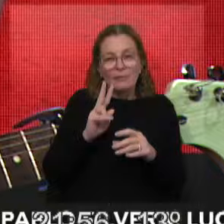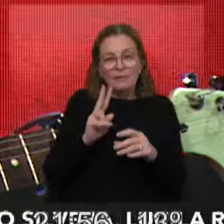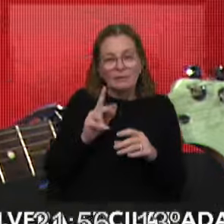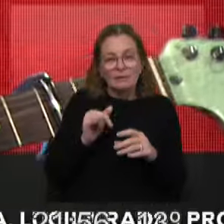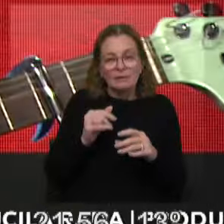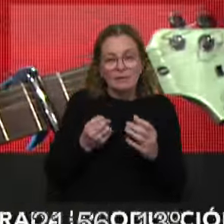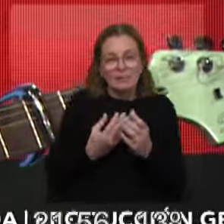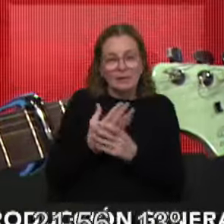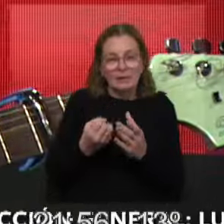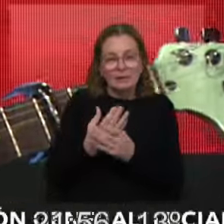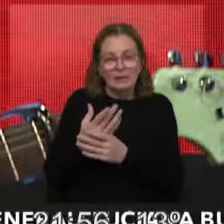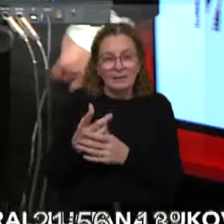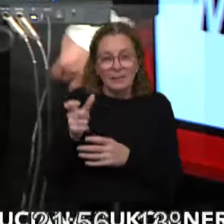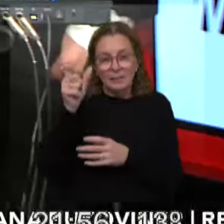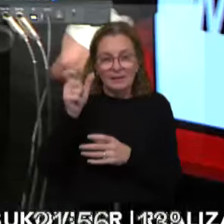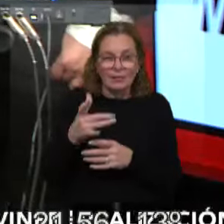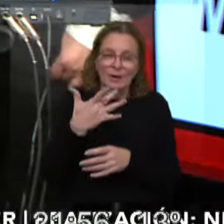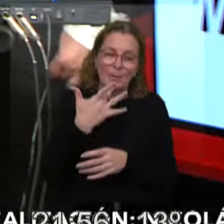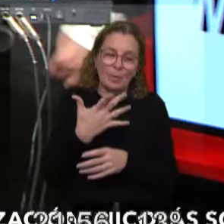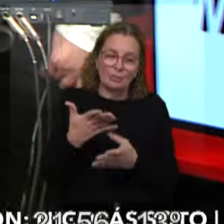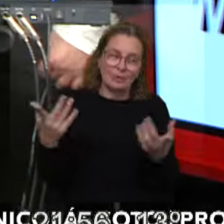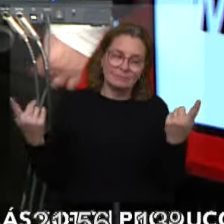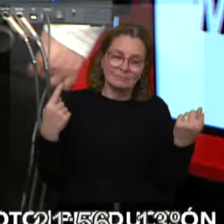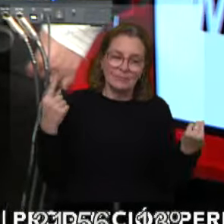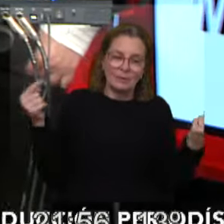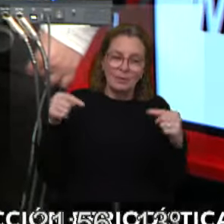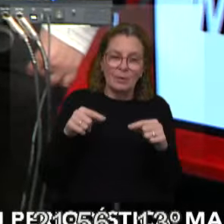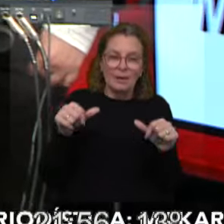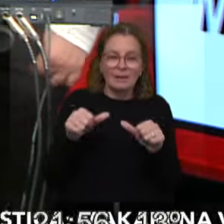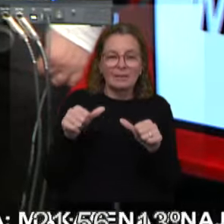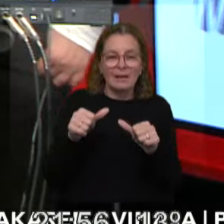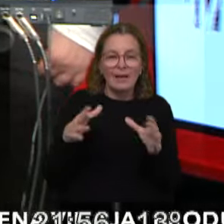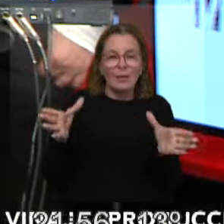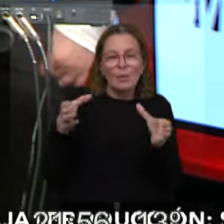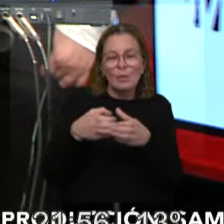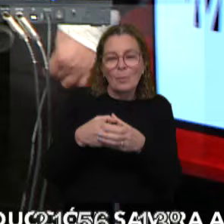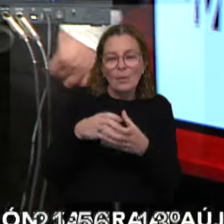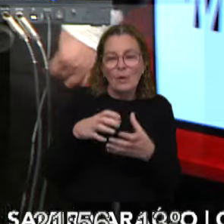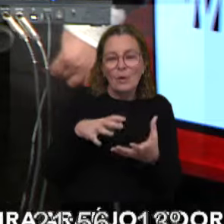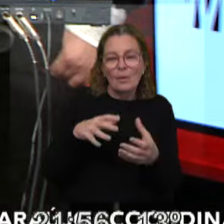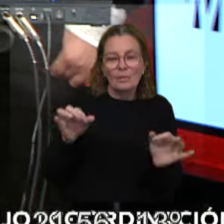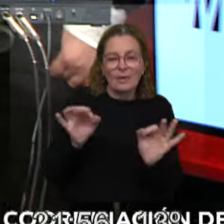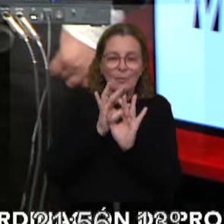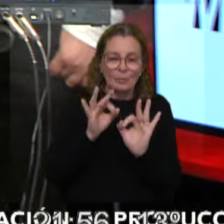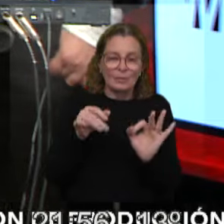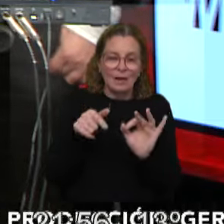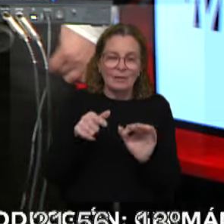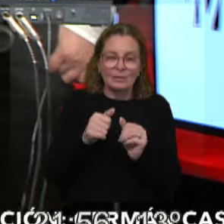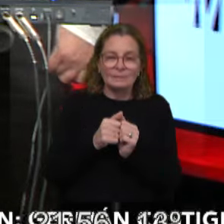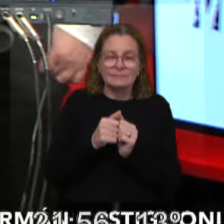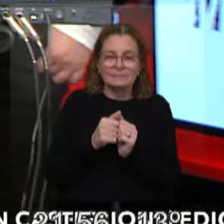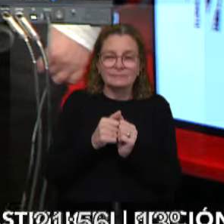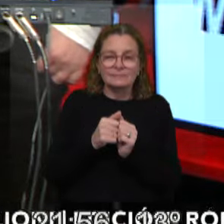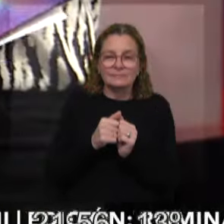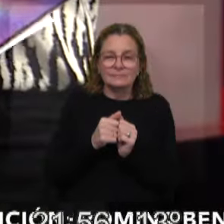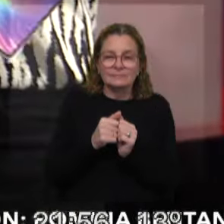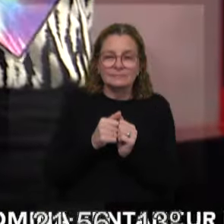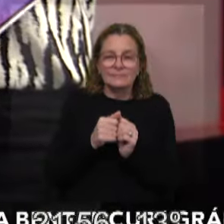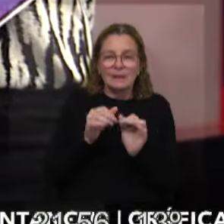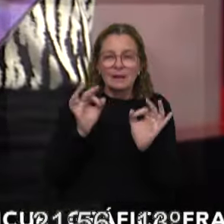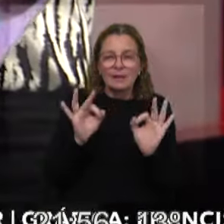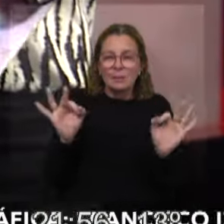y aparece gente genial y dice, vamos a hacer la banda y es eso. Yeah. ¿Y los